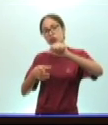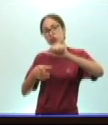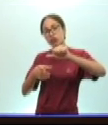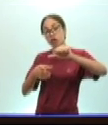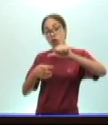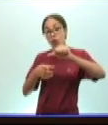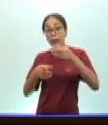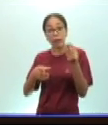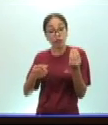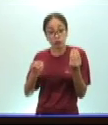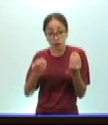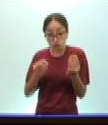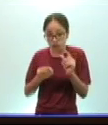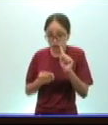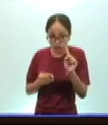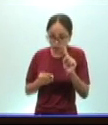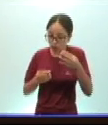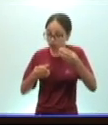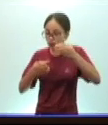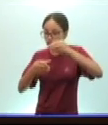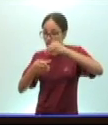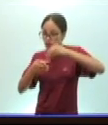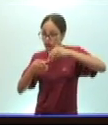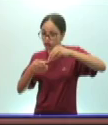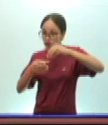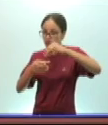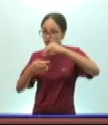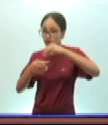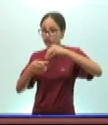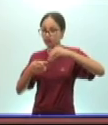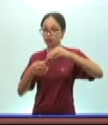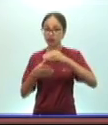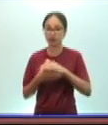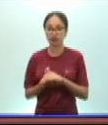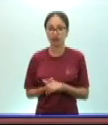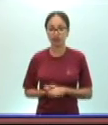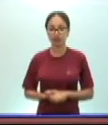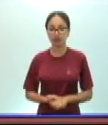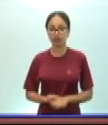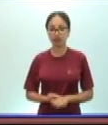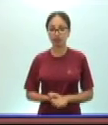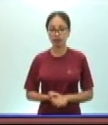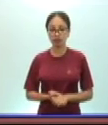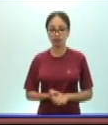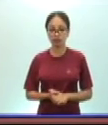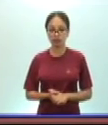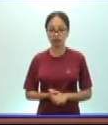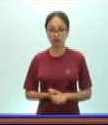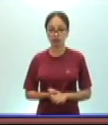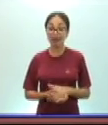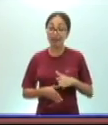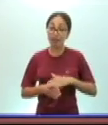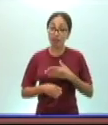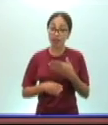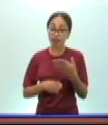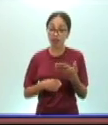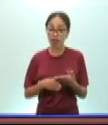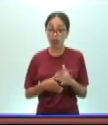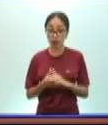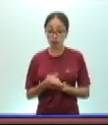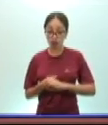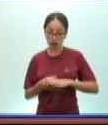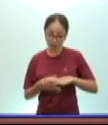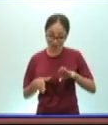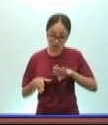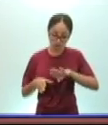se fije a las paredes del embudo liso. Procedemos entonces a